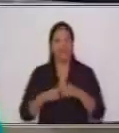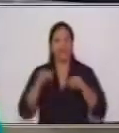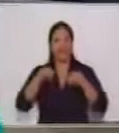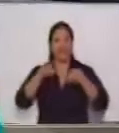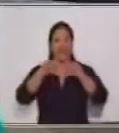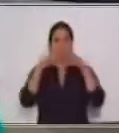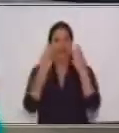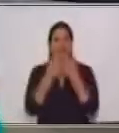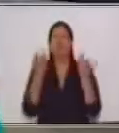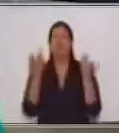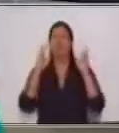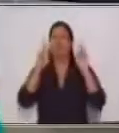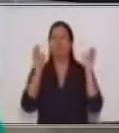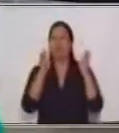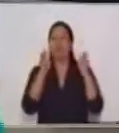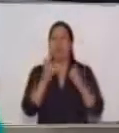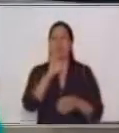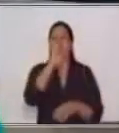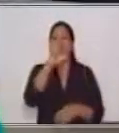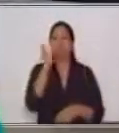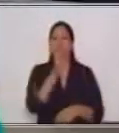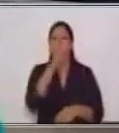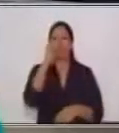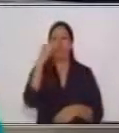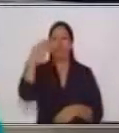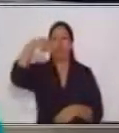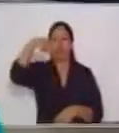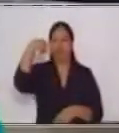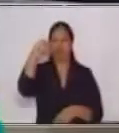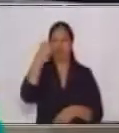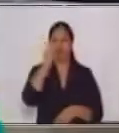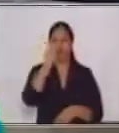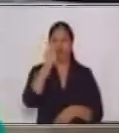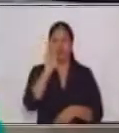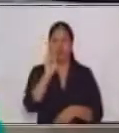del ensayo. Vamos a utilizar la técnica